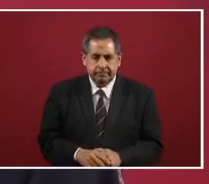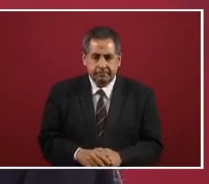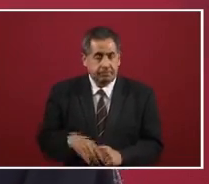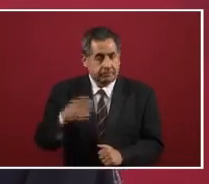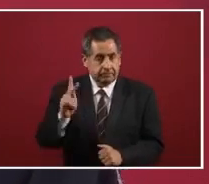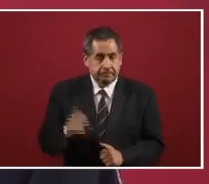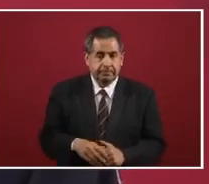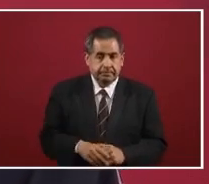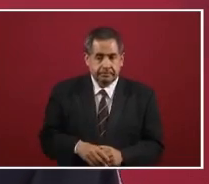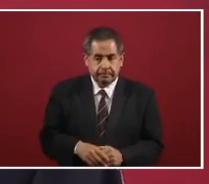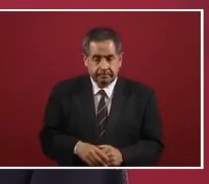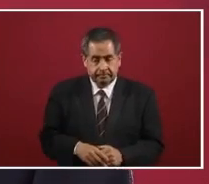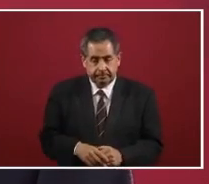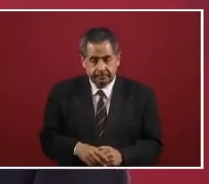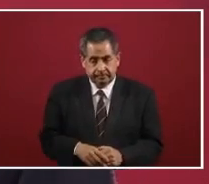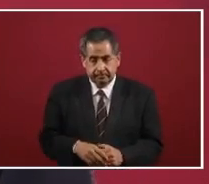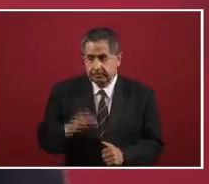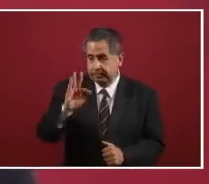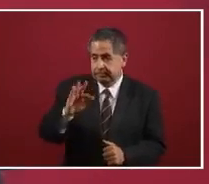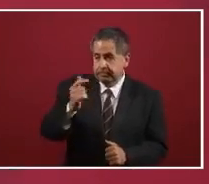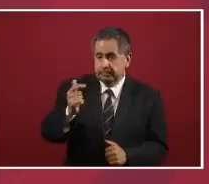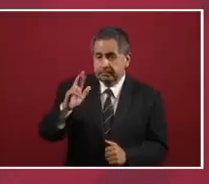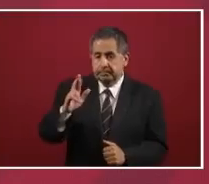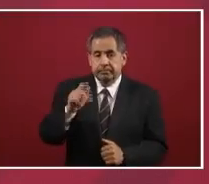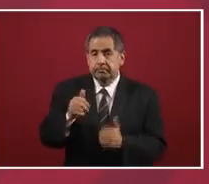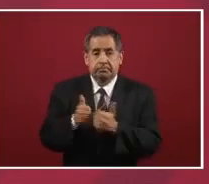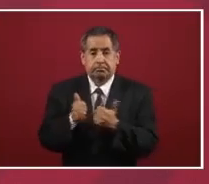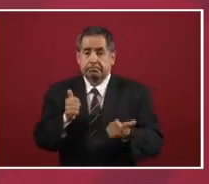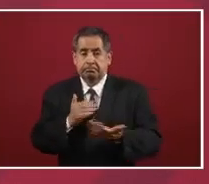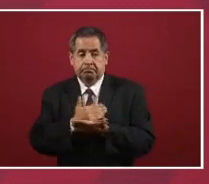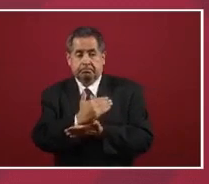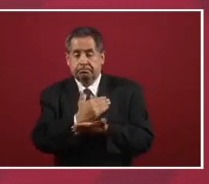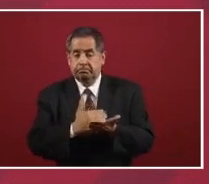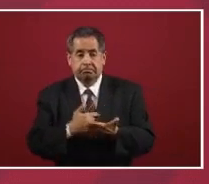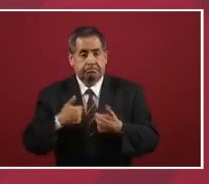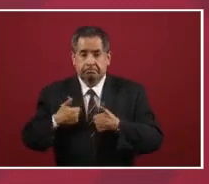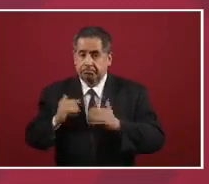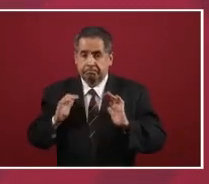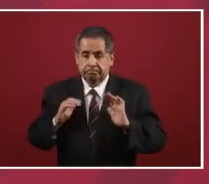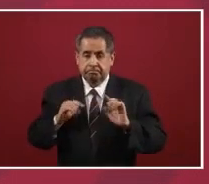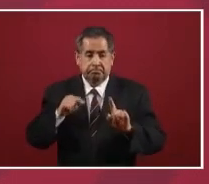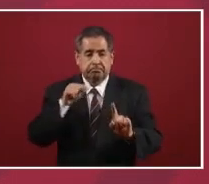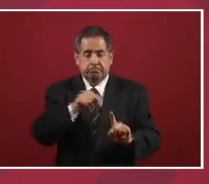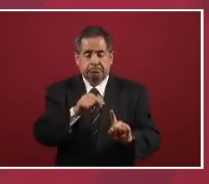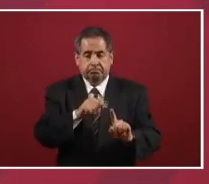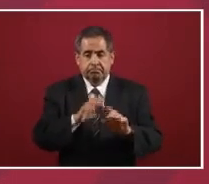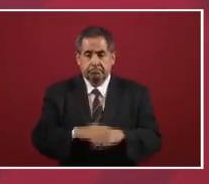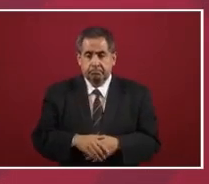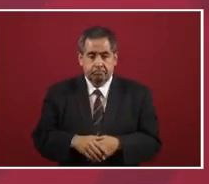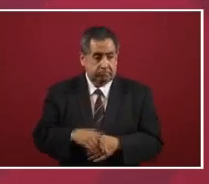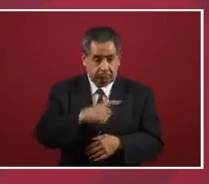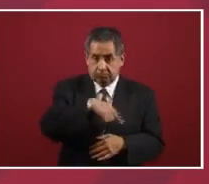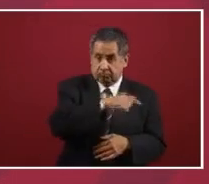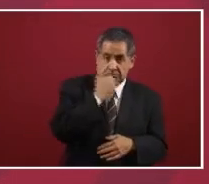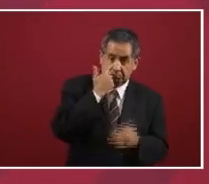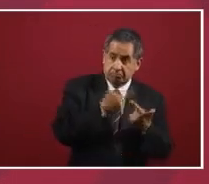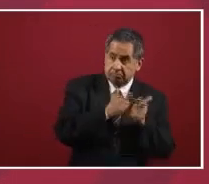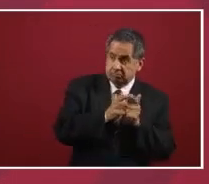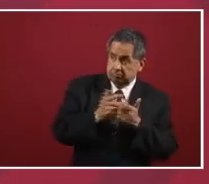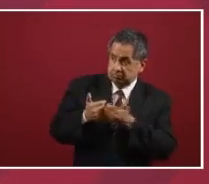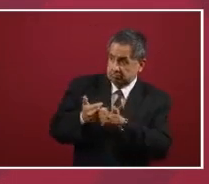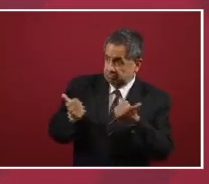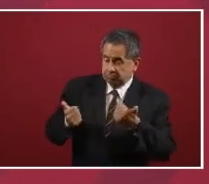pero la fiscalía es autónoma. Eso era lo que querían los conservadores.